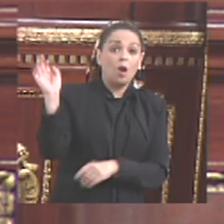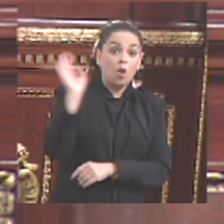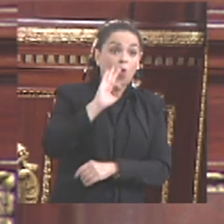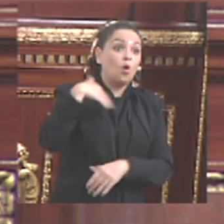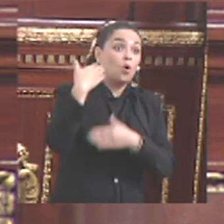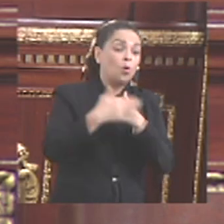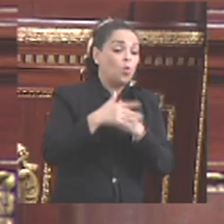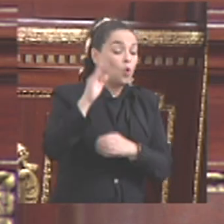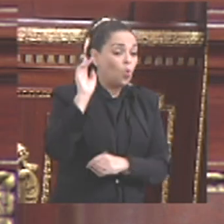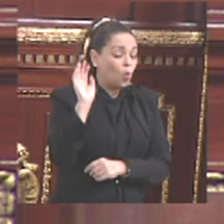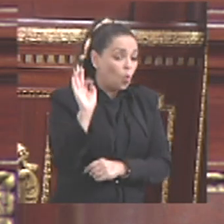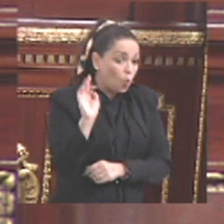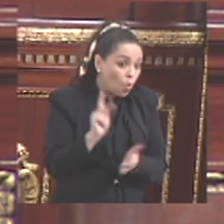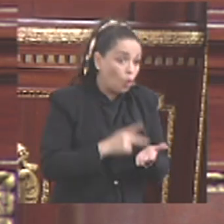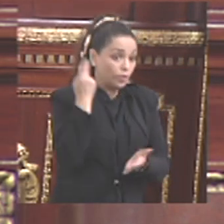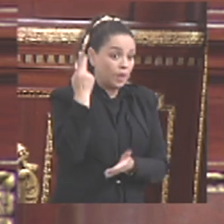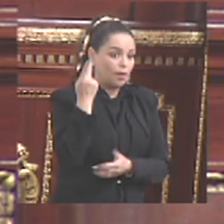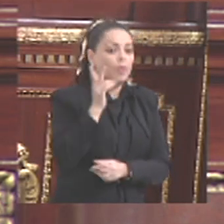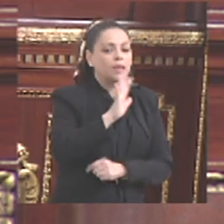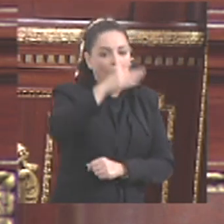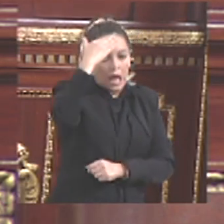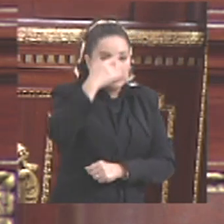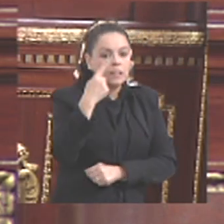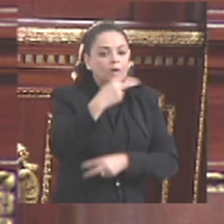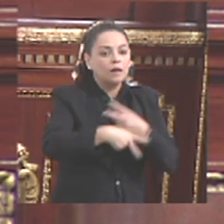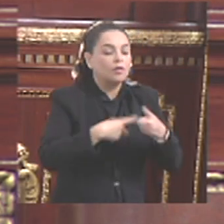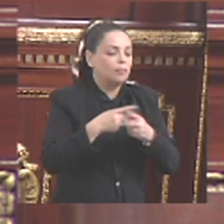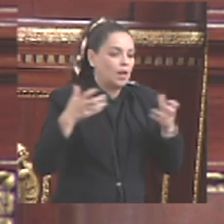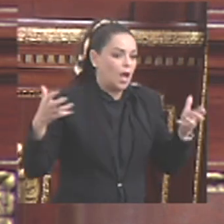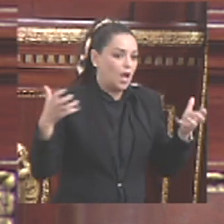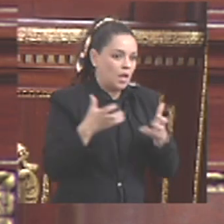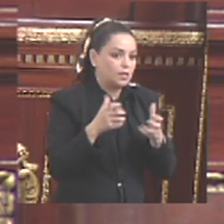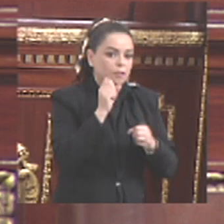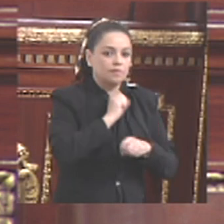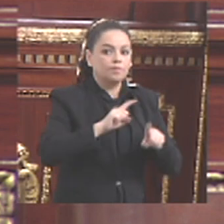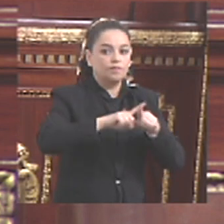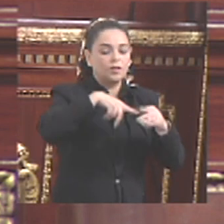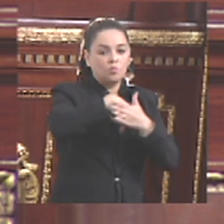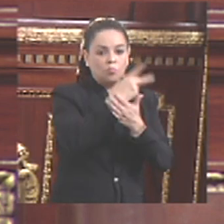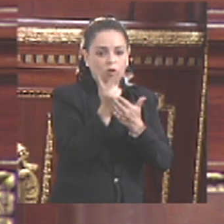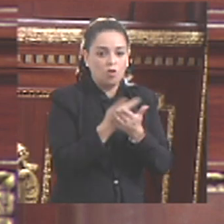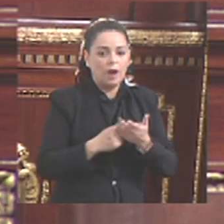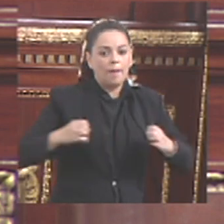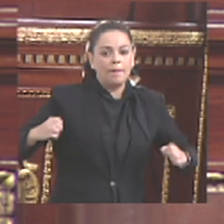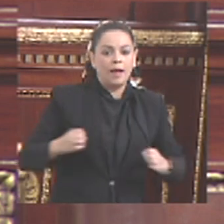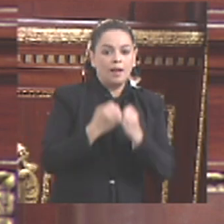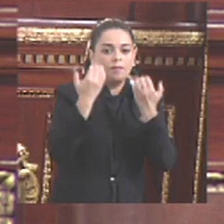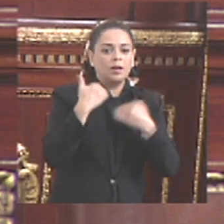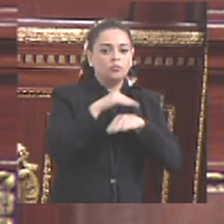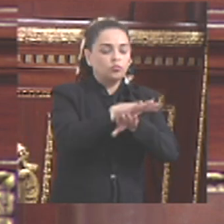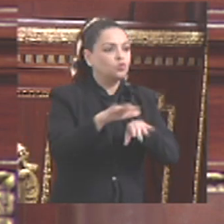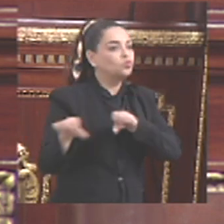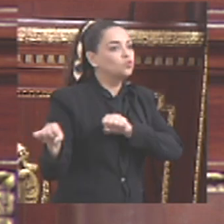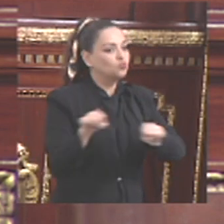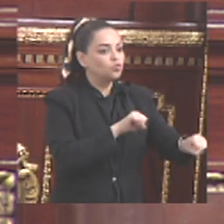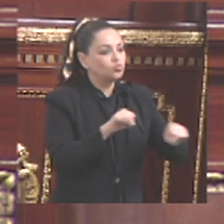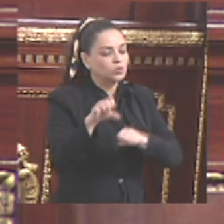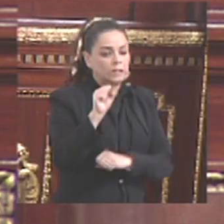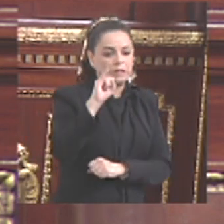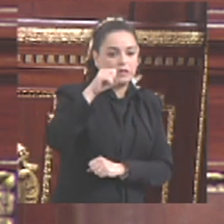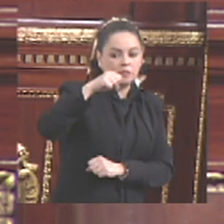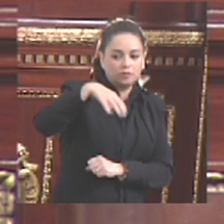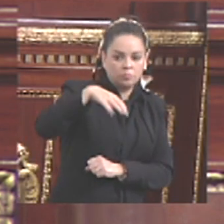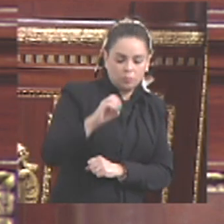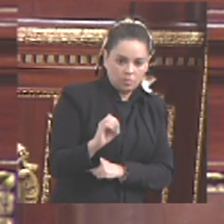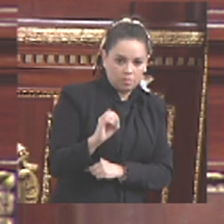plan de emergencia sísmica y el programa de emergencia sismológica, cuya finalidad es tener establecidas